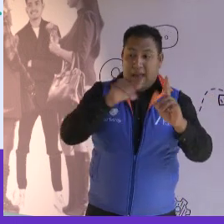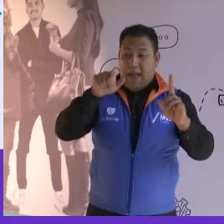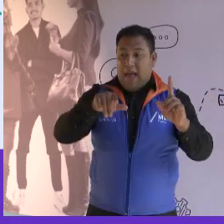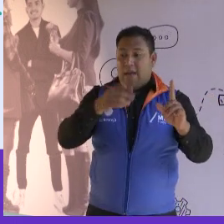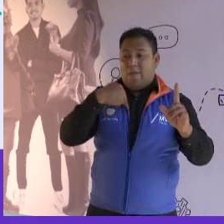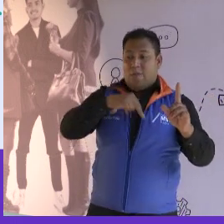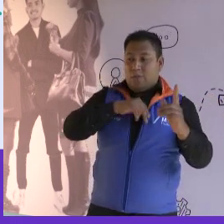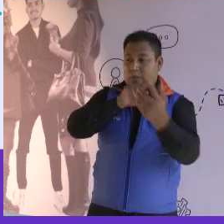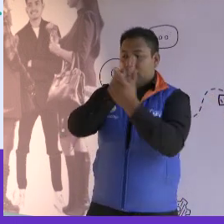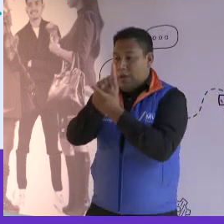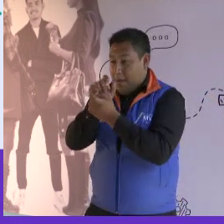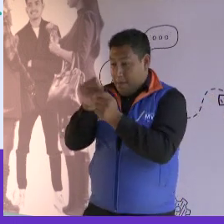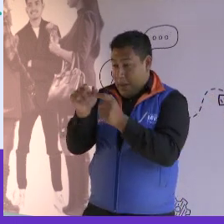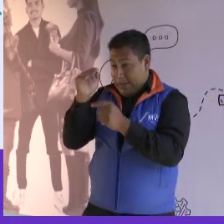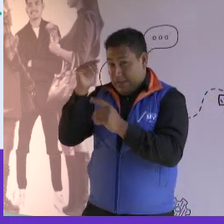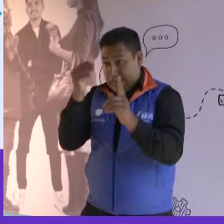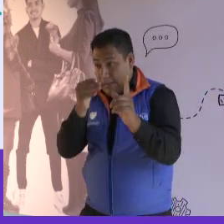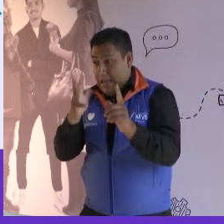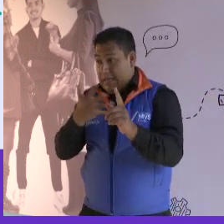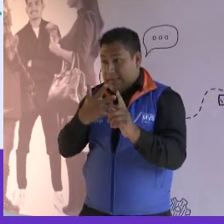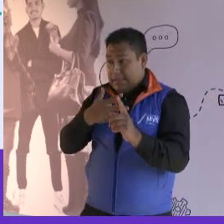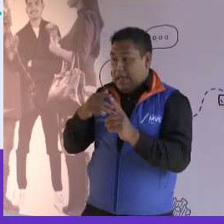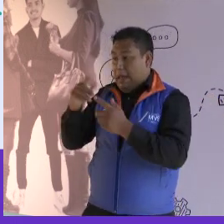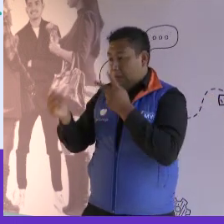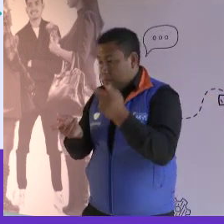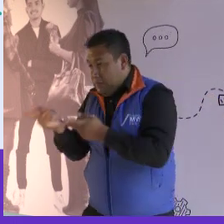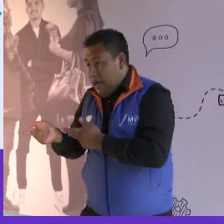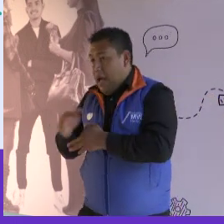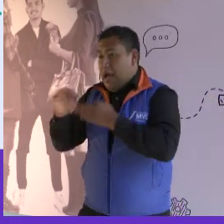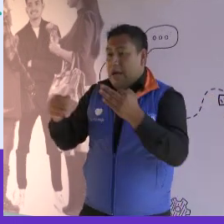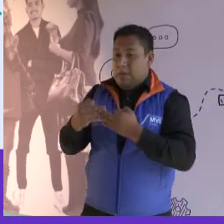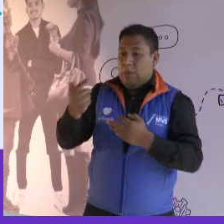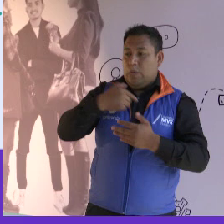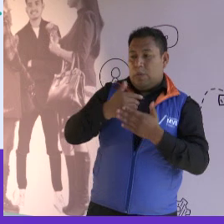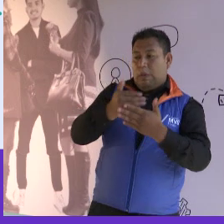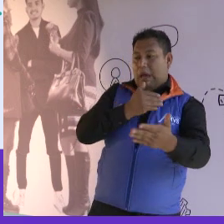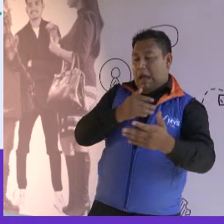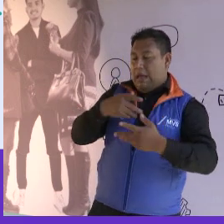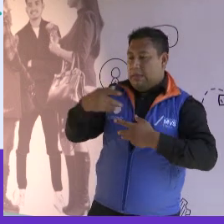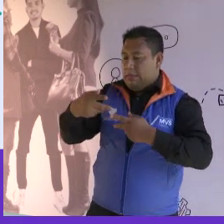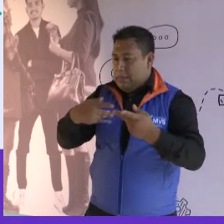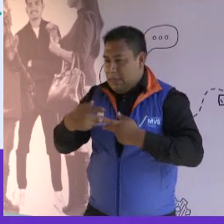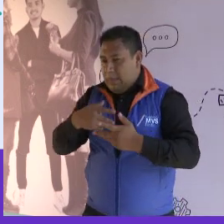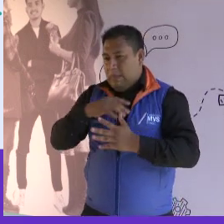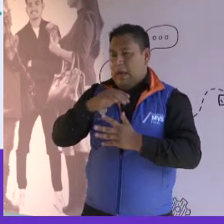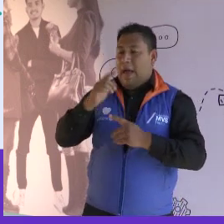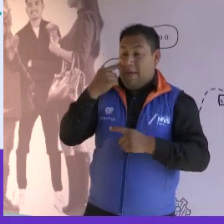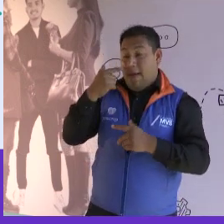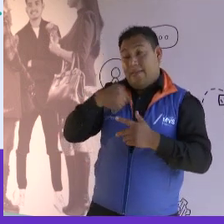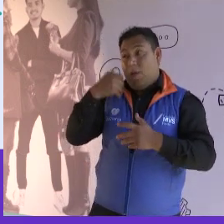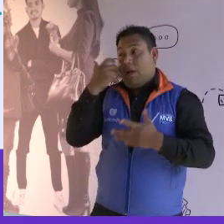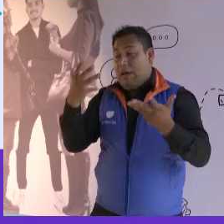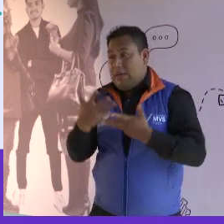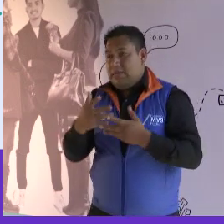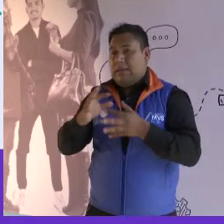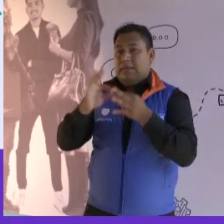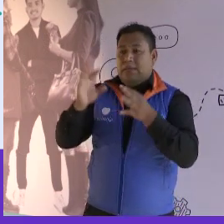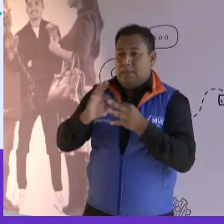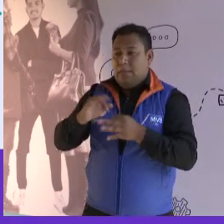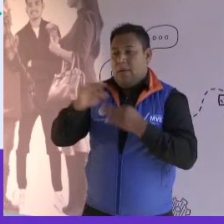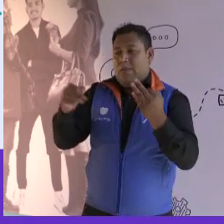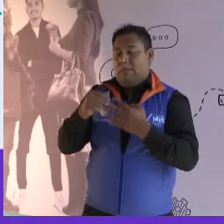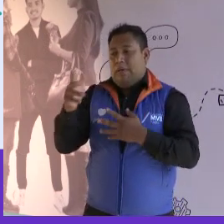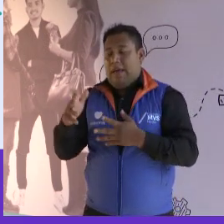tocar puertas, compartir el diagnóstico, nutrirlo, distribuirlo, sí, ponerlo en